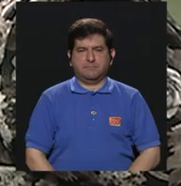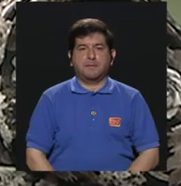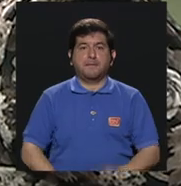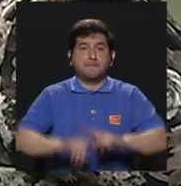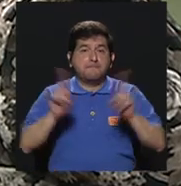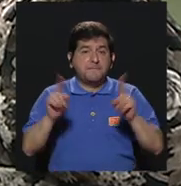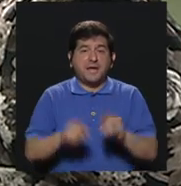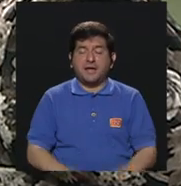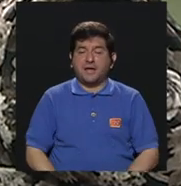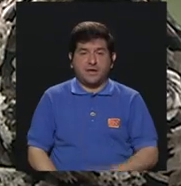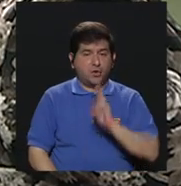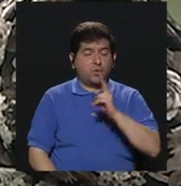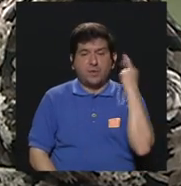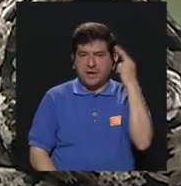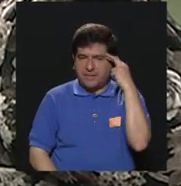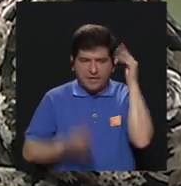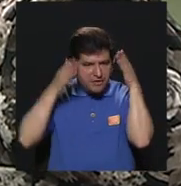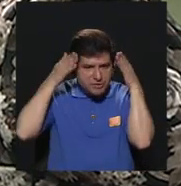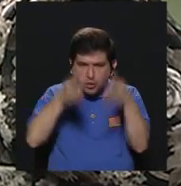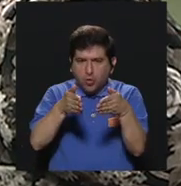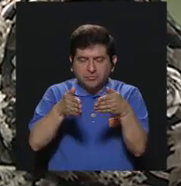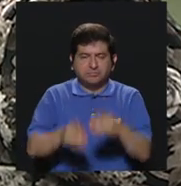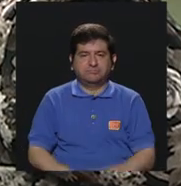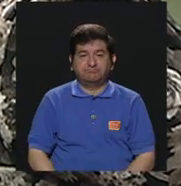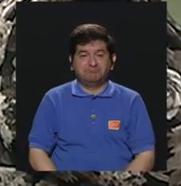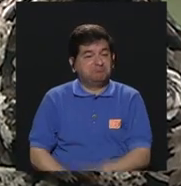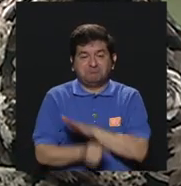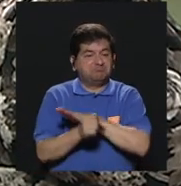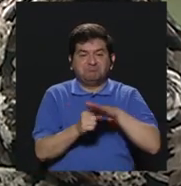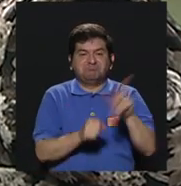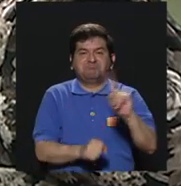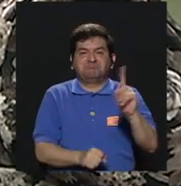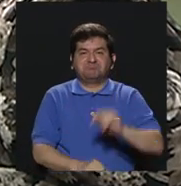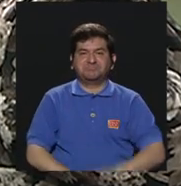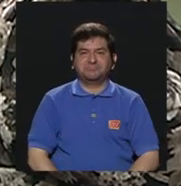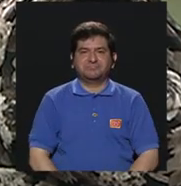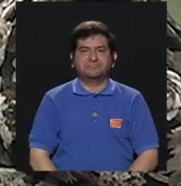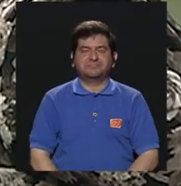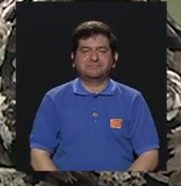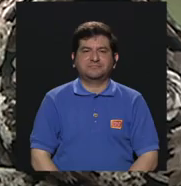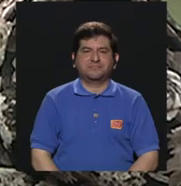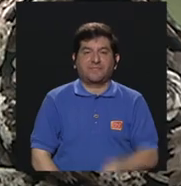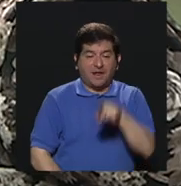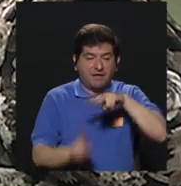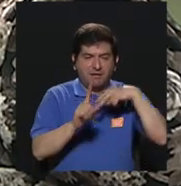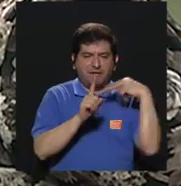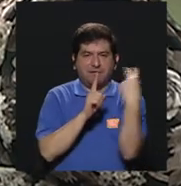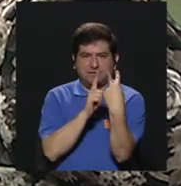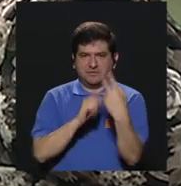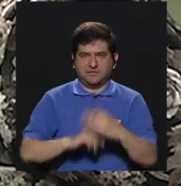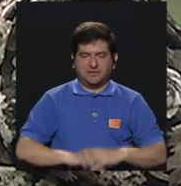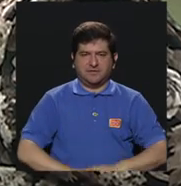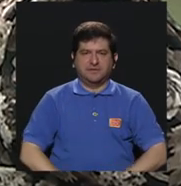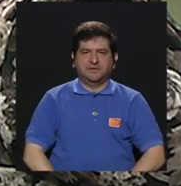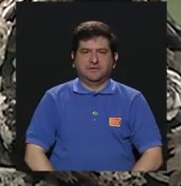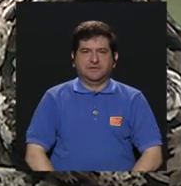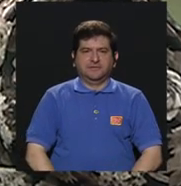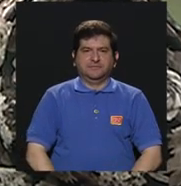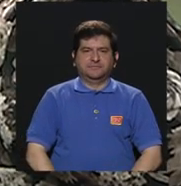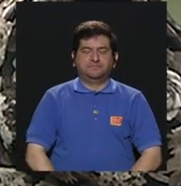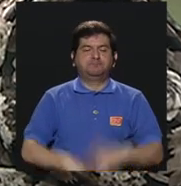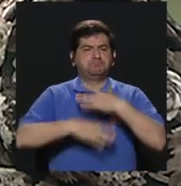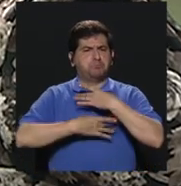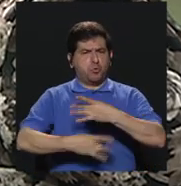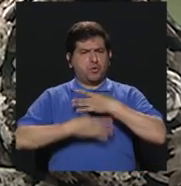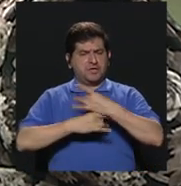Pero si no se atacan las verdaderas causas, no bastará. Desde esa perspectiva,